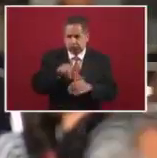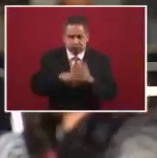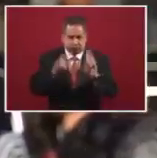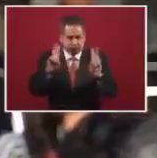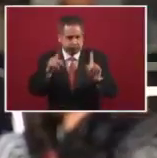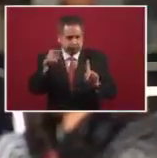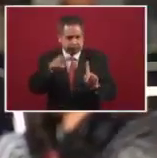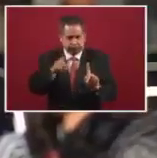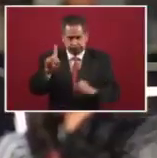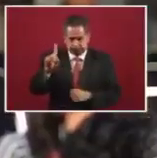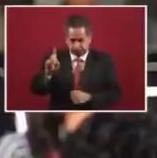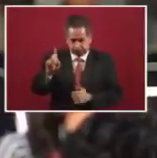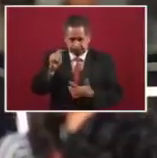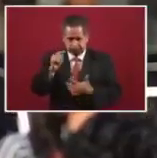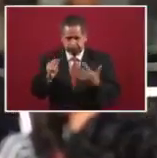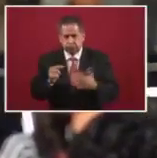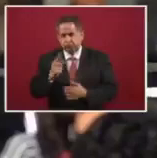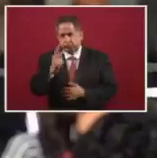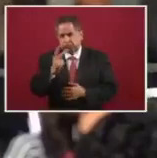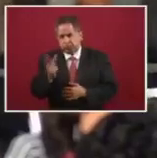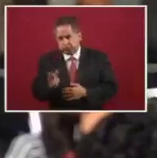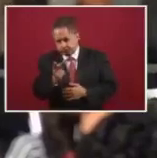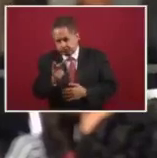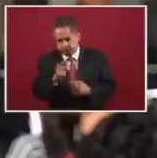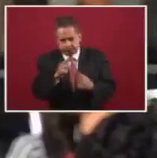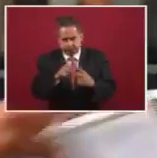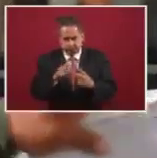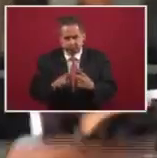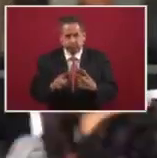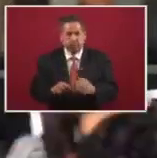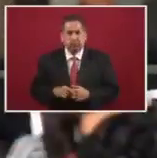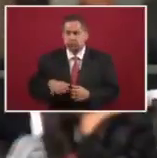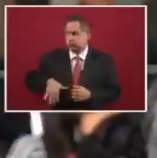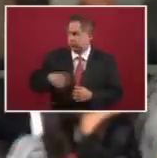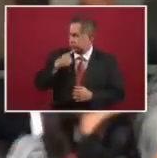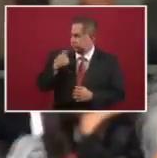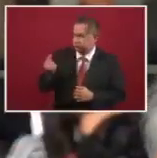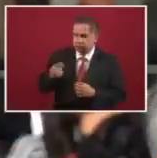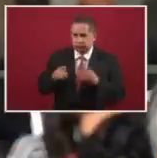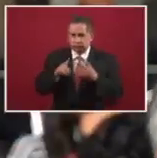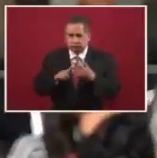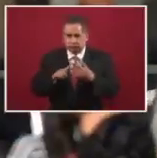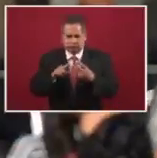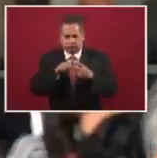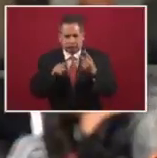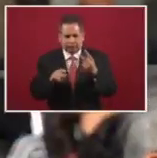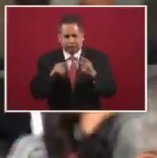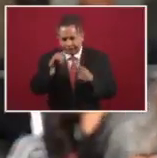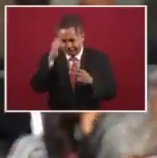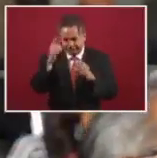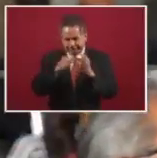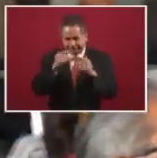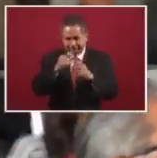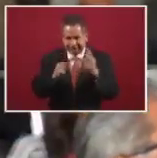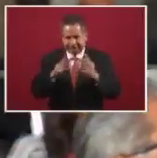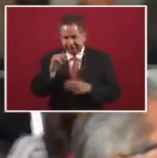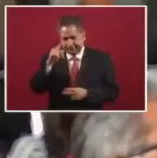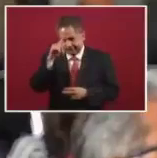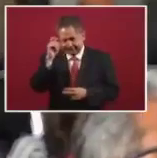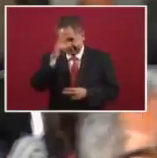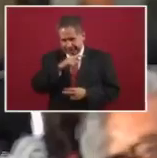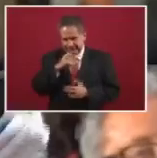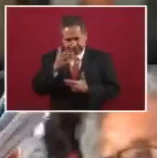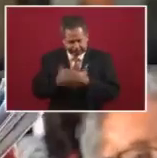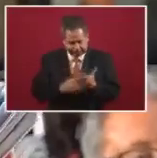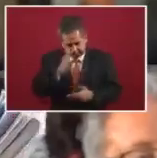en muchos temas. Le traigo dos preguntas, y como dijo uno acá, todas facilitas, no difíciles,